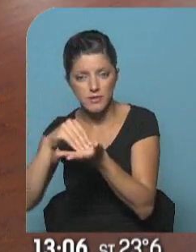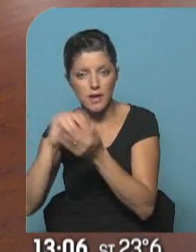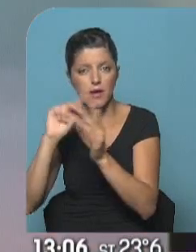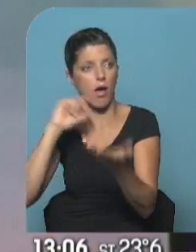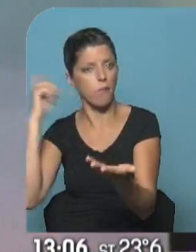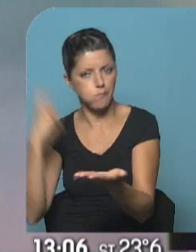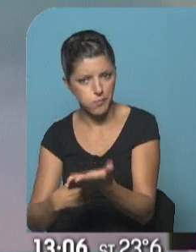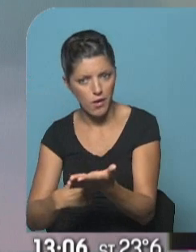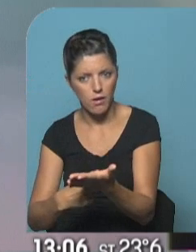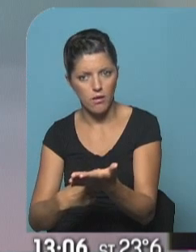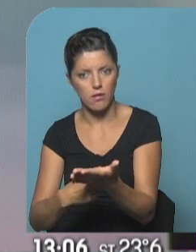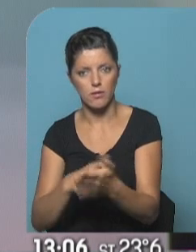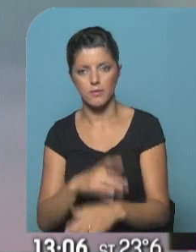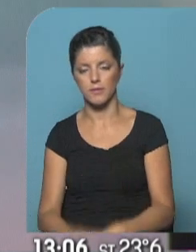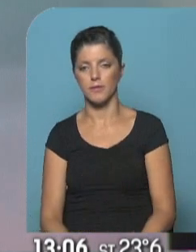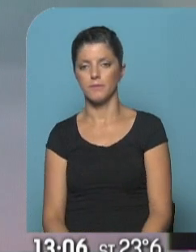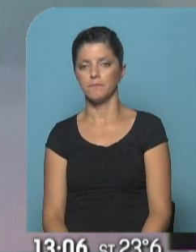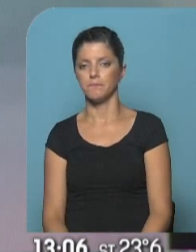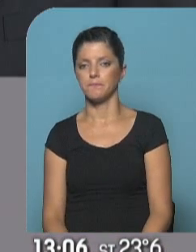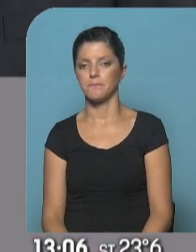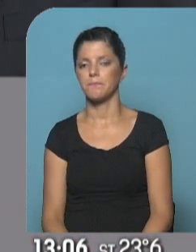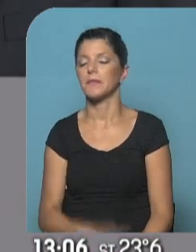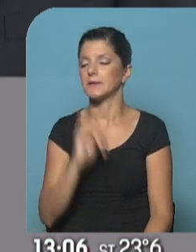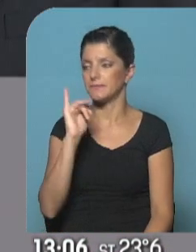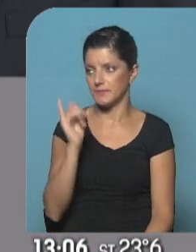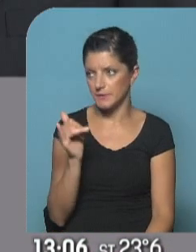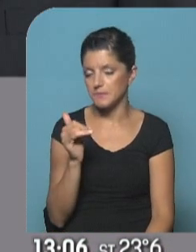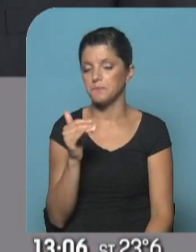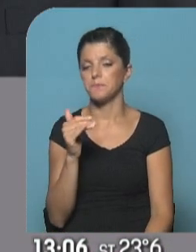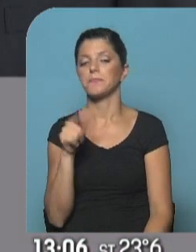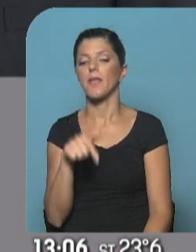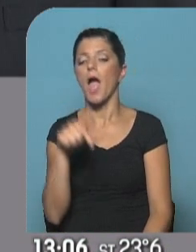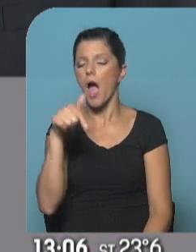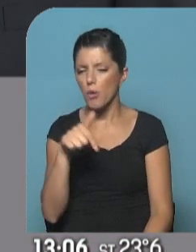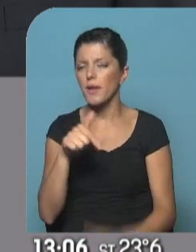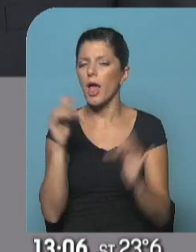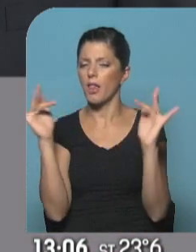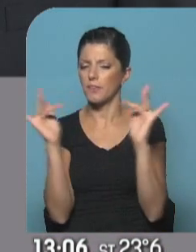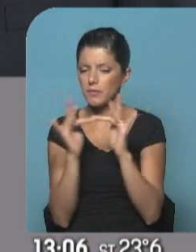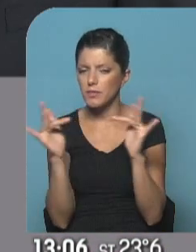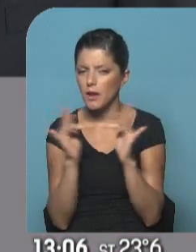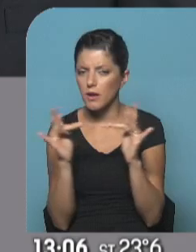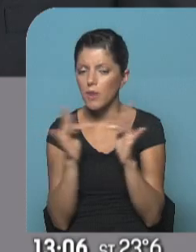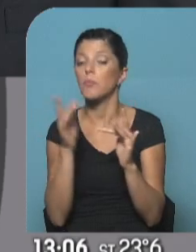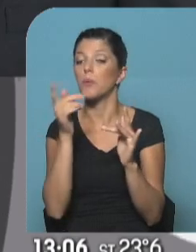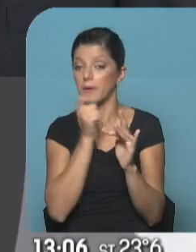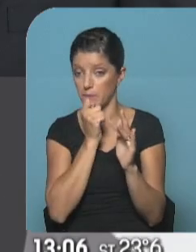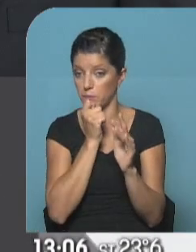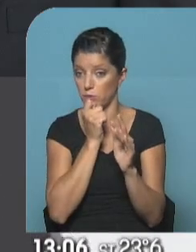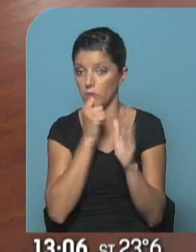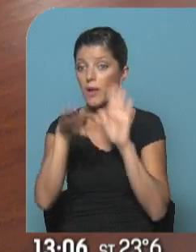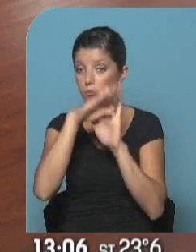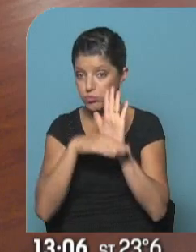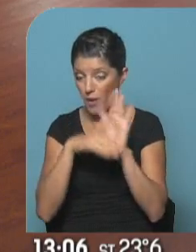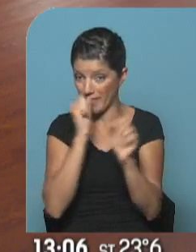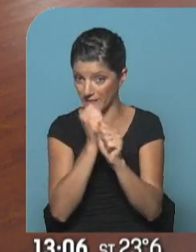el impeachment contra Dilma Rousseff, digamos, que aquellos que la echaron a patadas son los mismos que hoy la